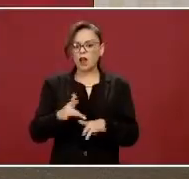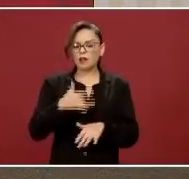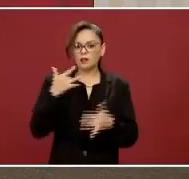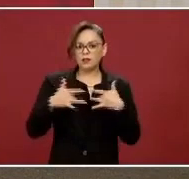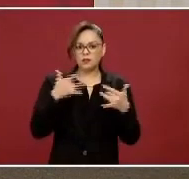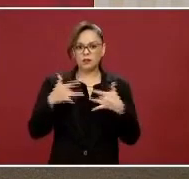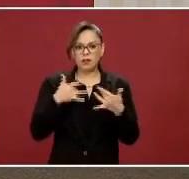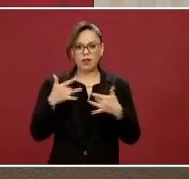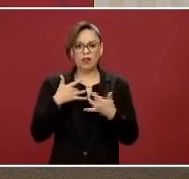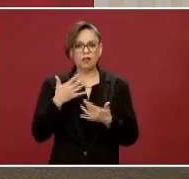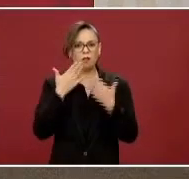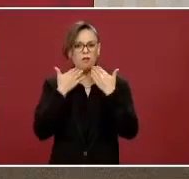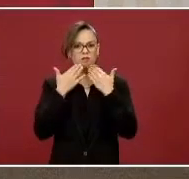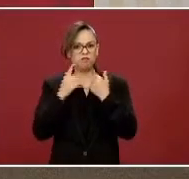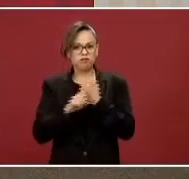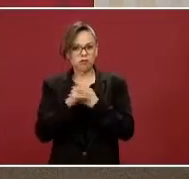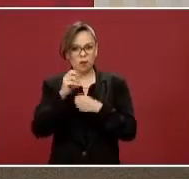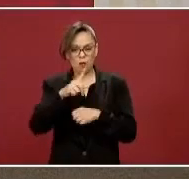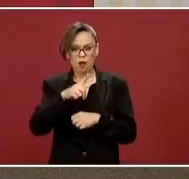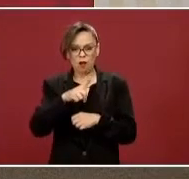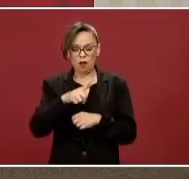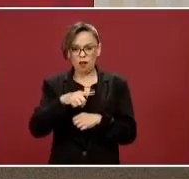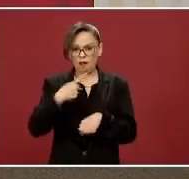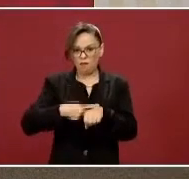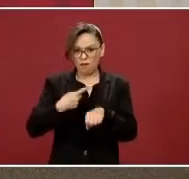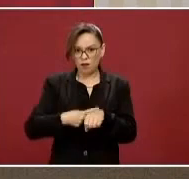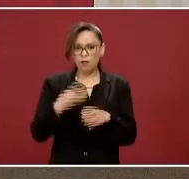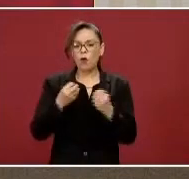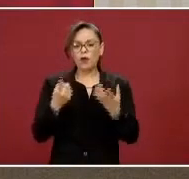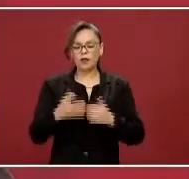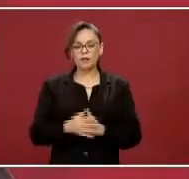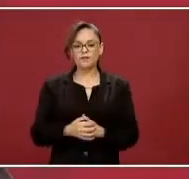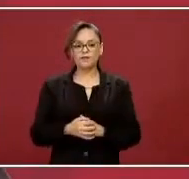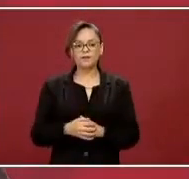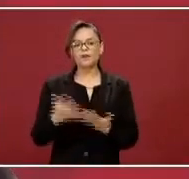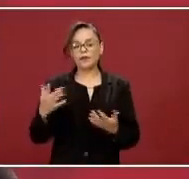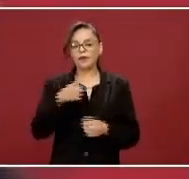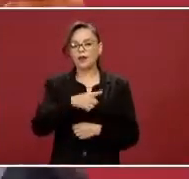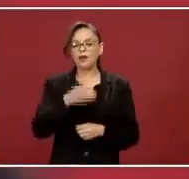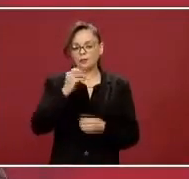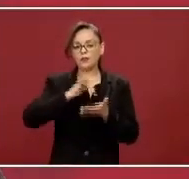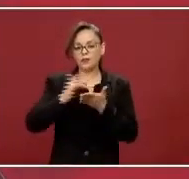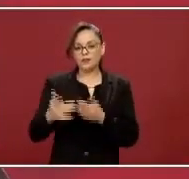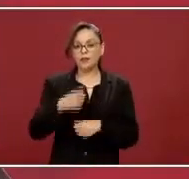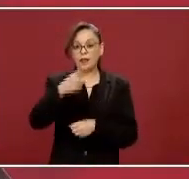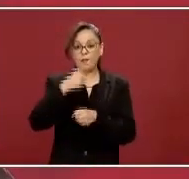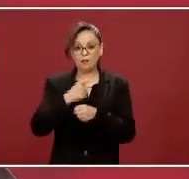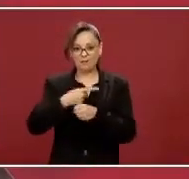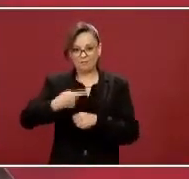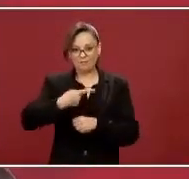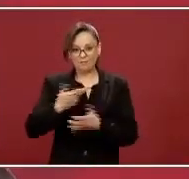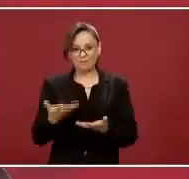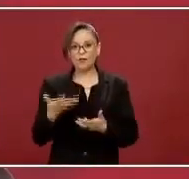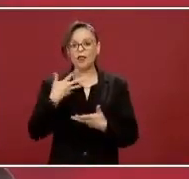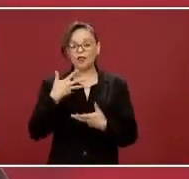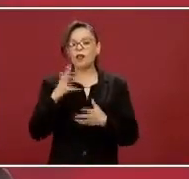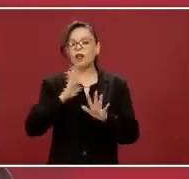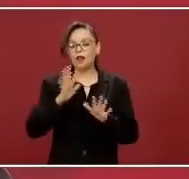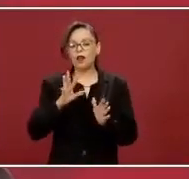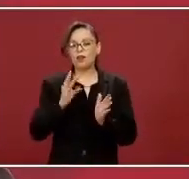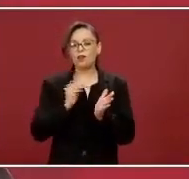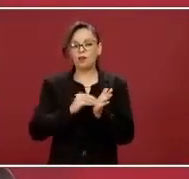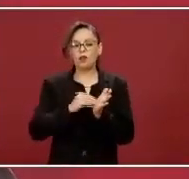Ángeles. Preguntas muy, muy oportunas. Sobre la segunda es relativamente fácil. Sí hay evidencia todavía en varias piezas sueltas de